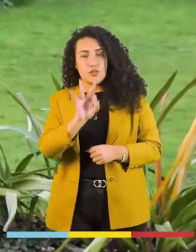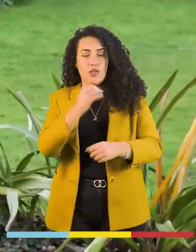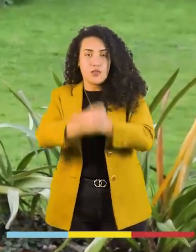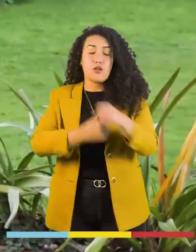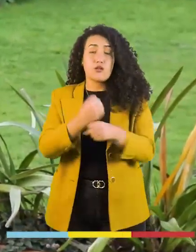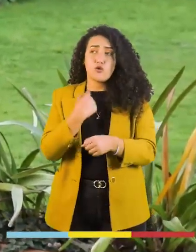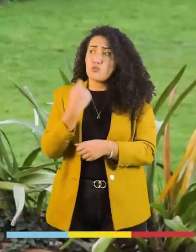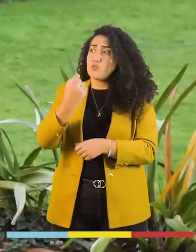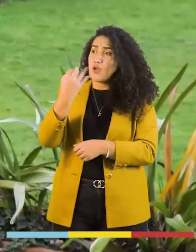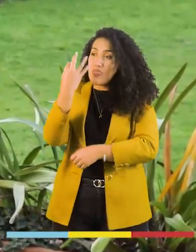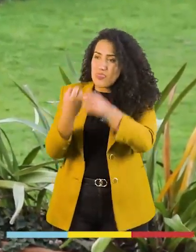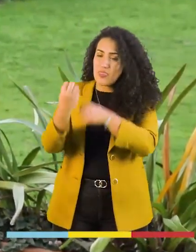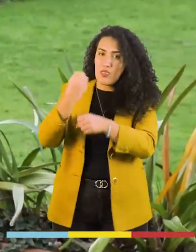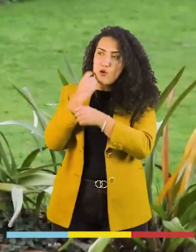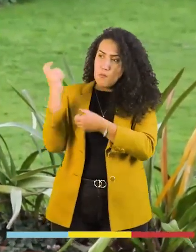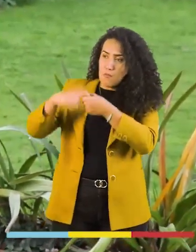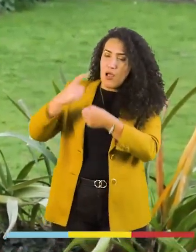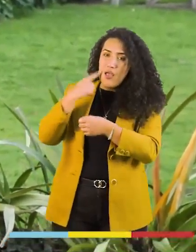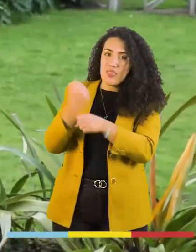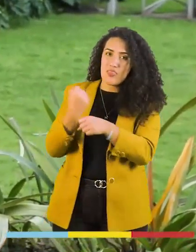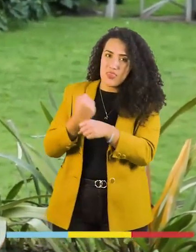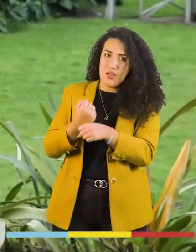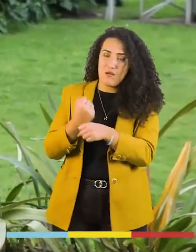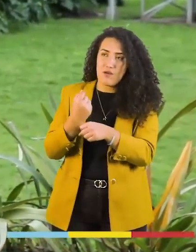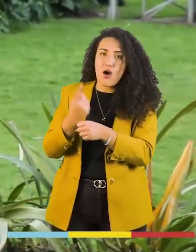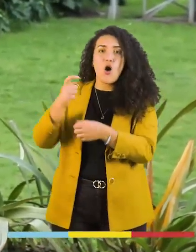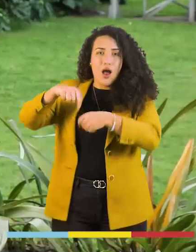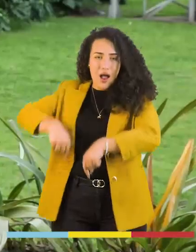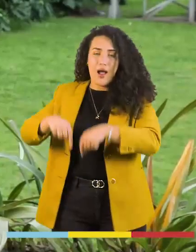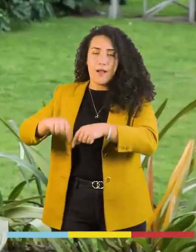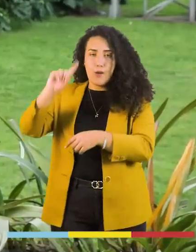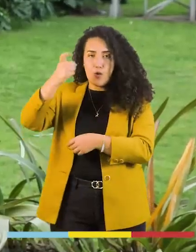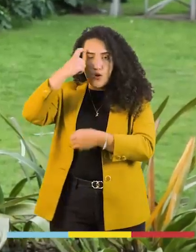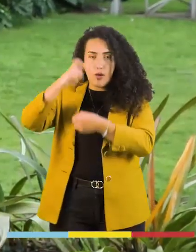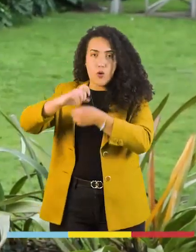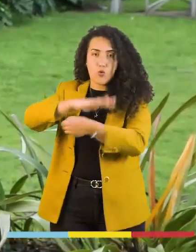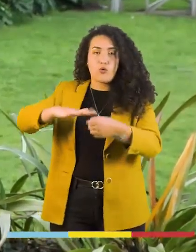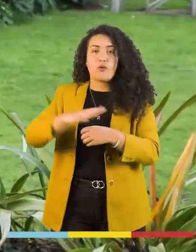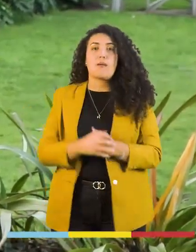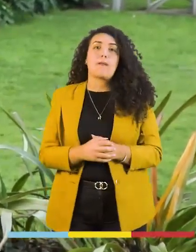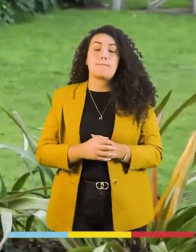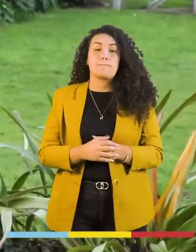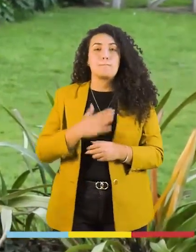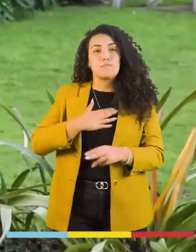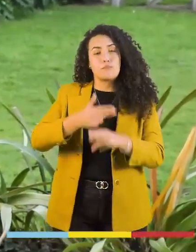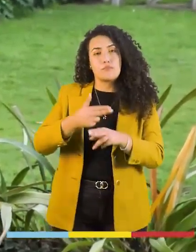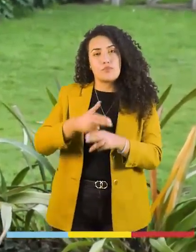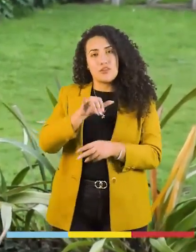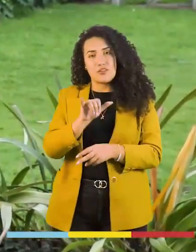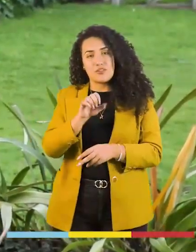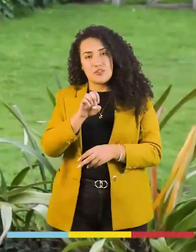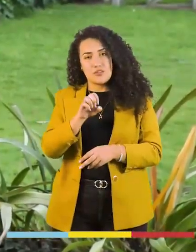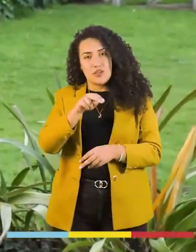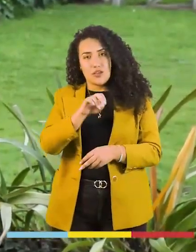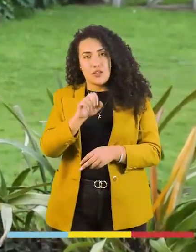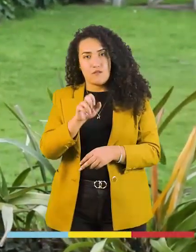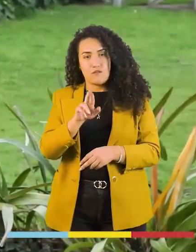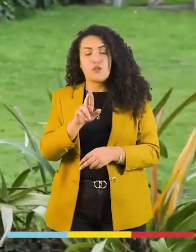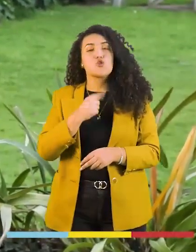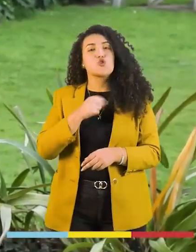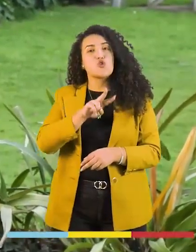Bogotá, tengo 53 años, hace 3 años laboro para la Gobernación